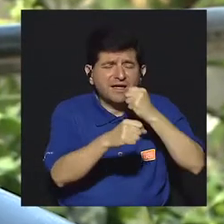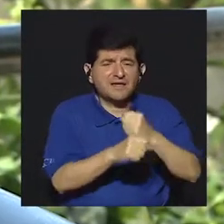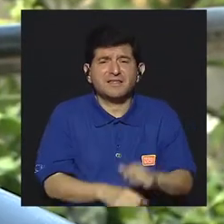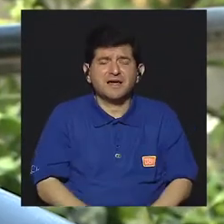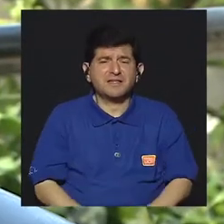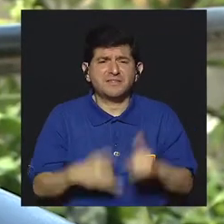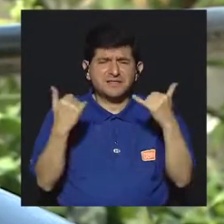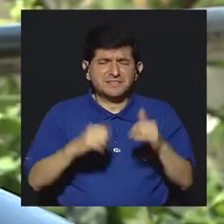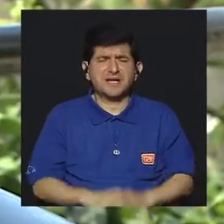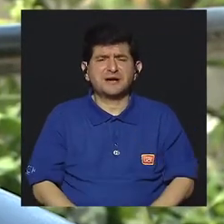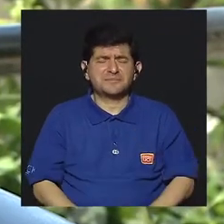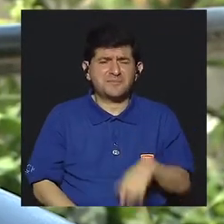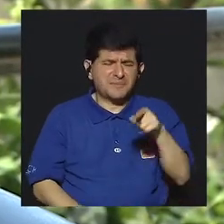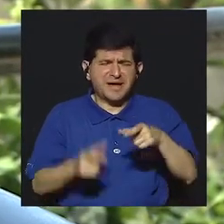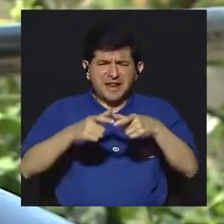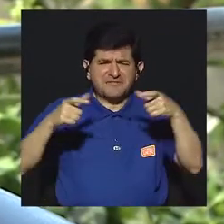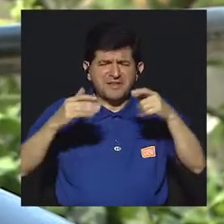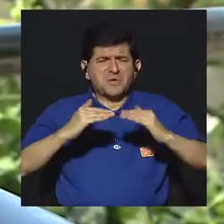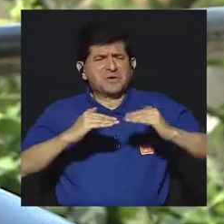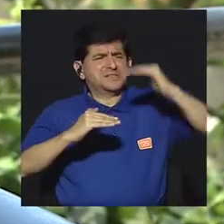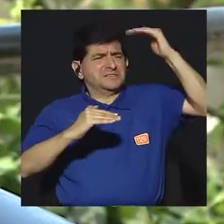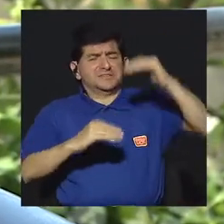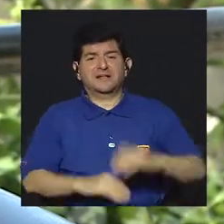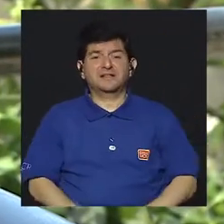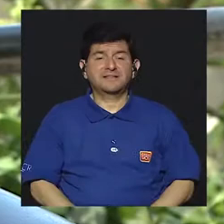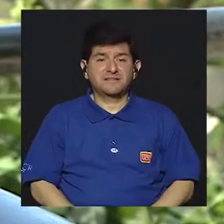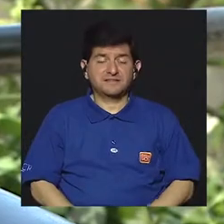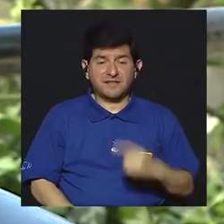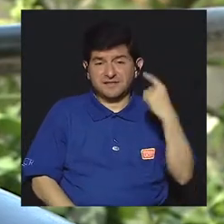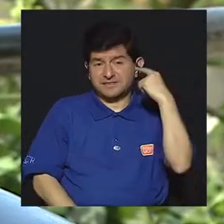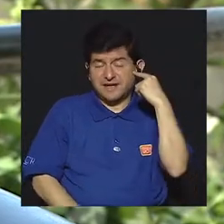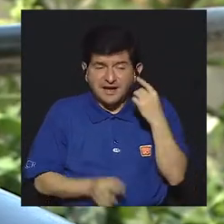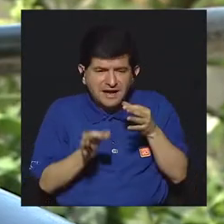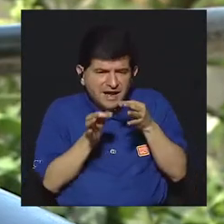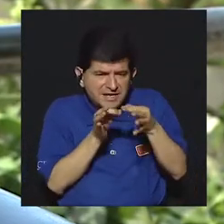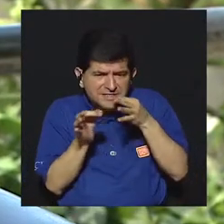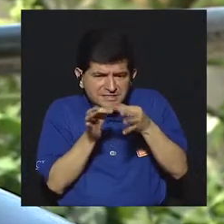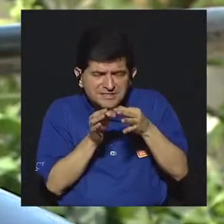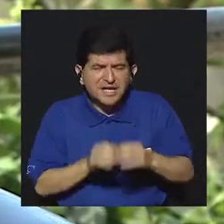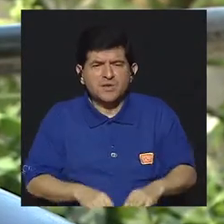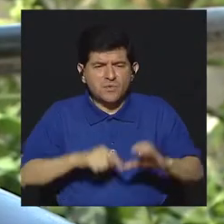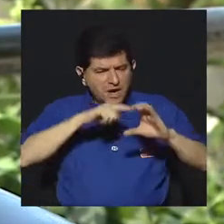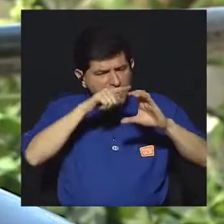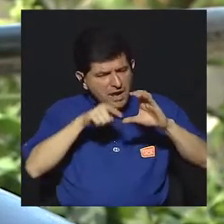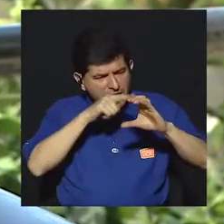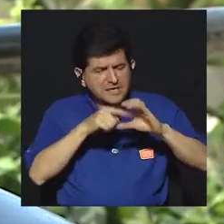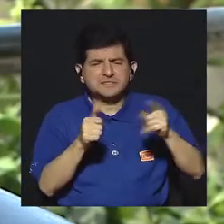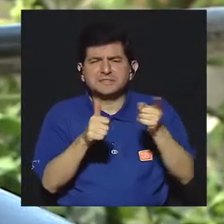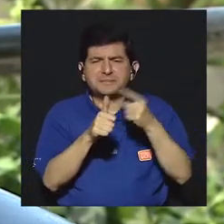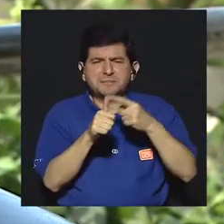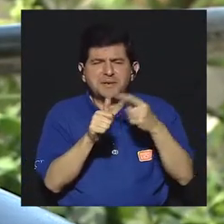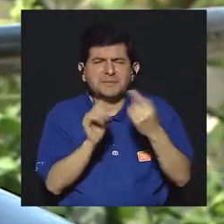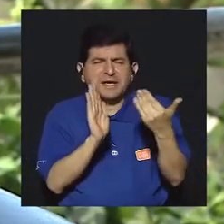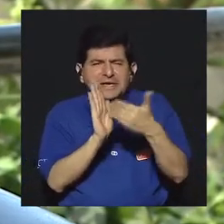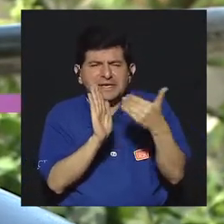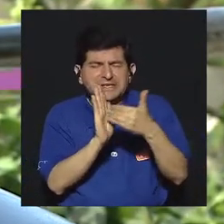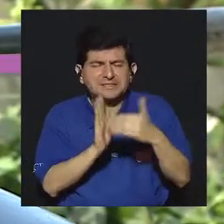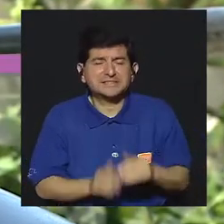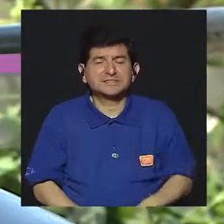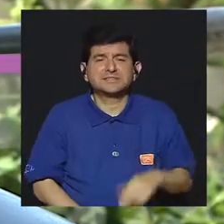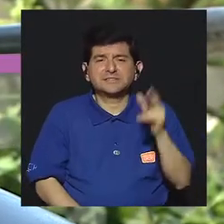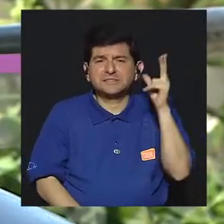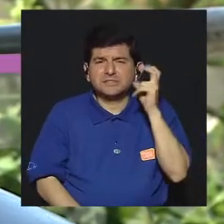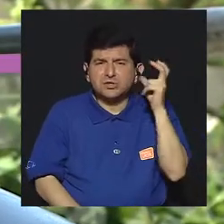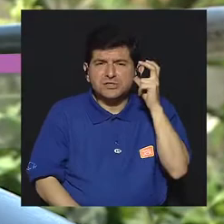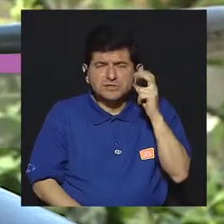muy finitas, muy altas, porque como está acomodada las células en el oído, las primeras que se van desgastando son las que perciben